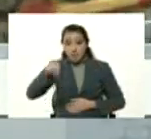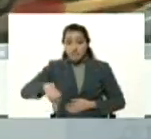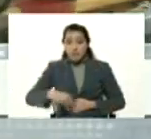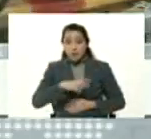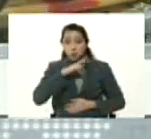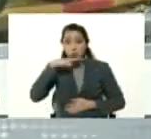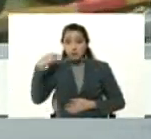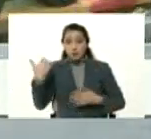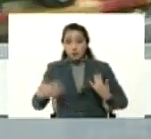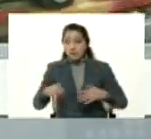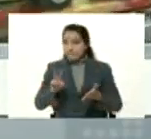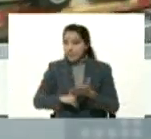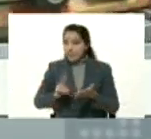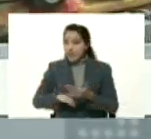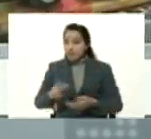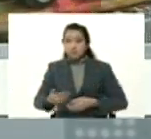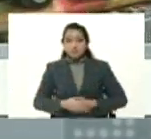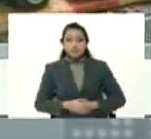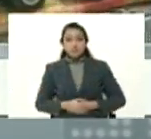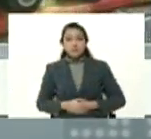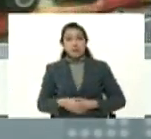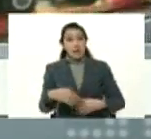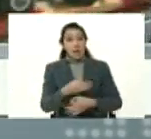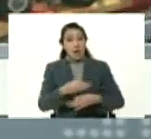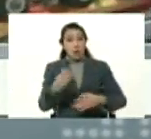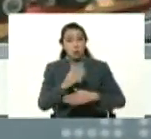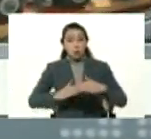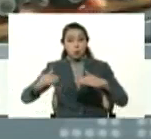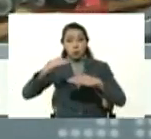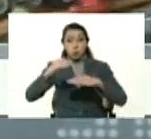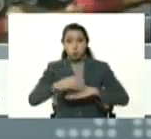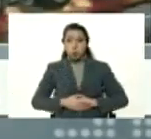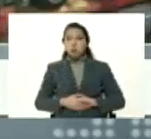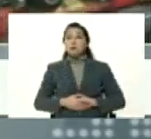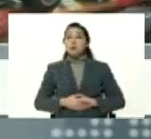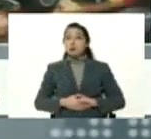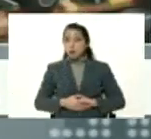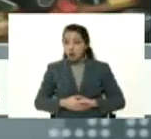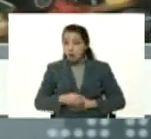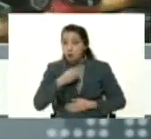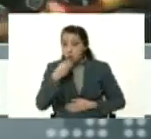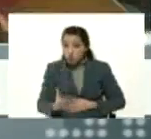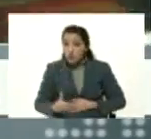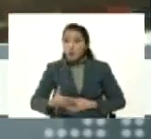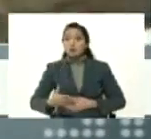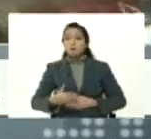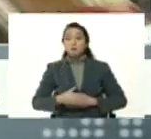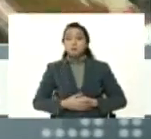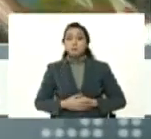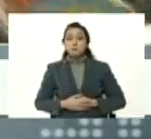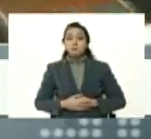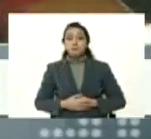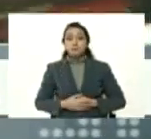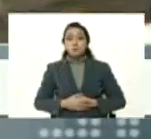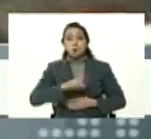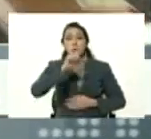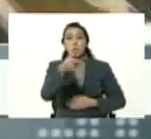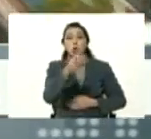¿verdad? Pero de alta calidad, pasta gourmet, que le dicen.